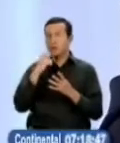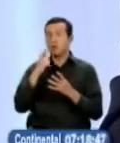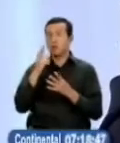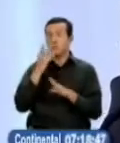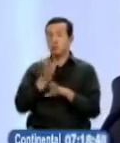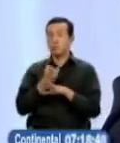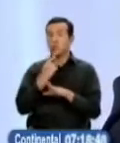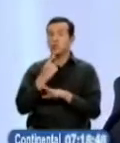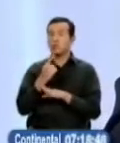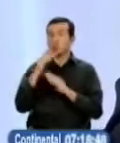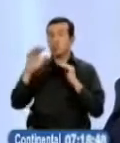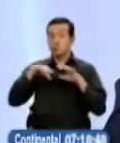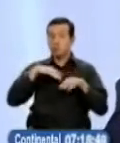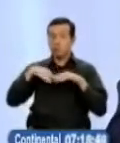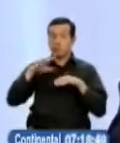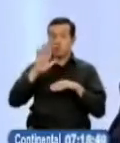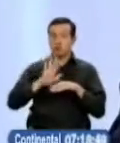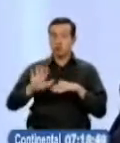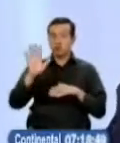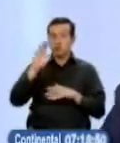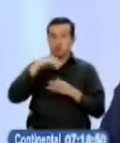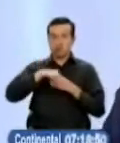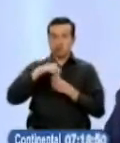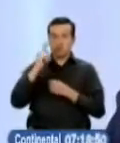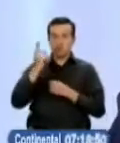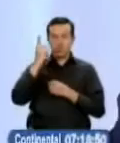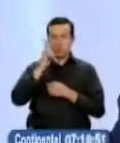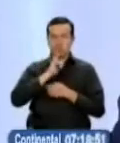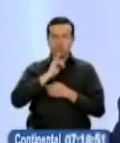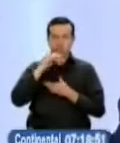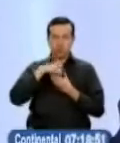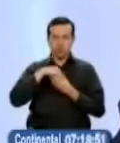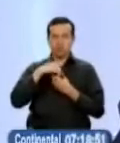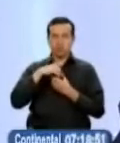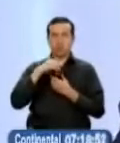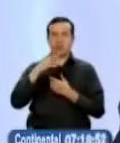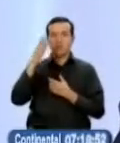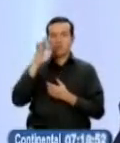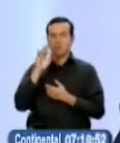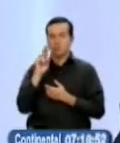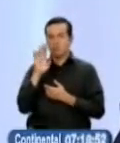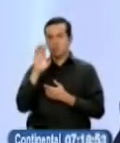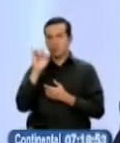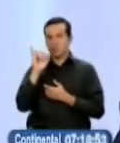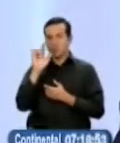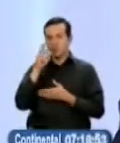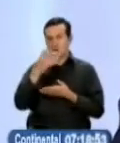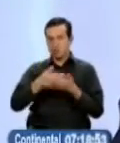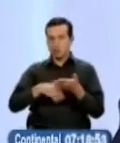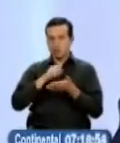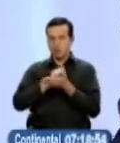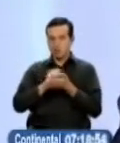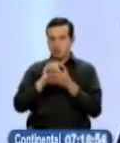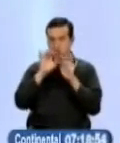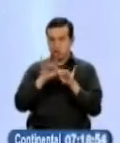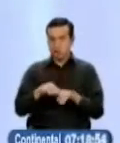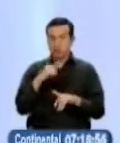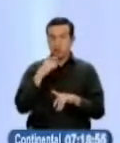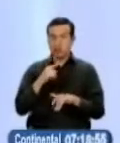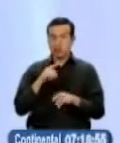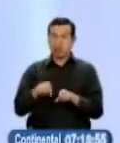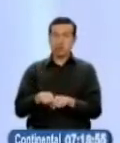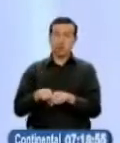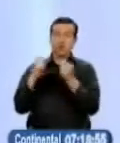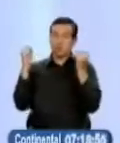llevar adelante una política nacionalista que este autor, Francis Fukuyama, en un último artículo, dice es la